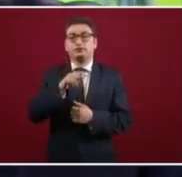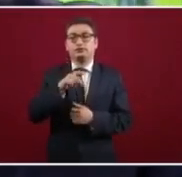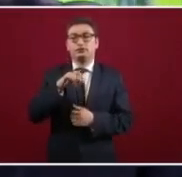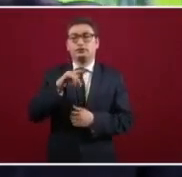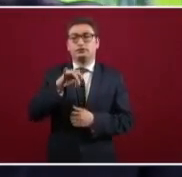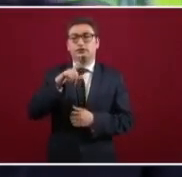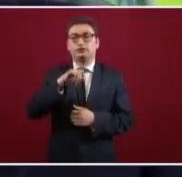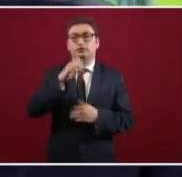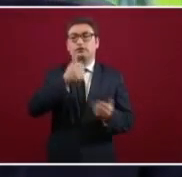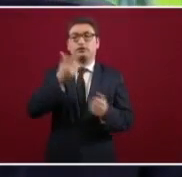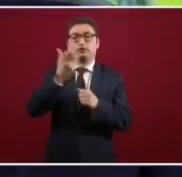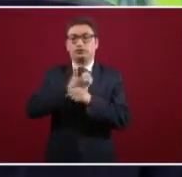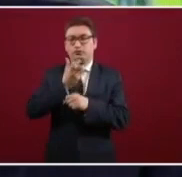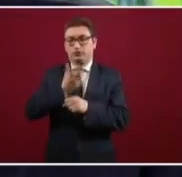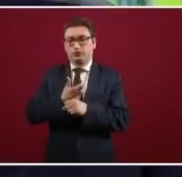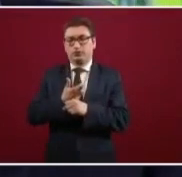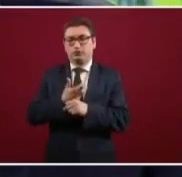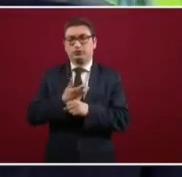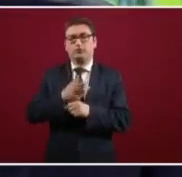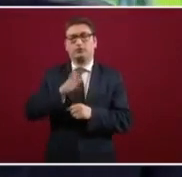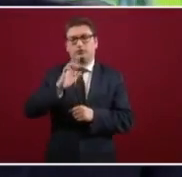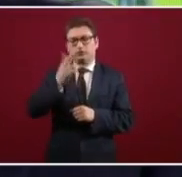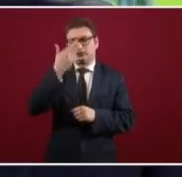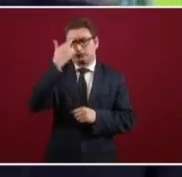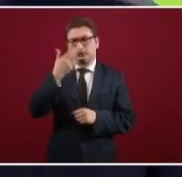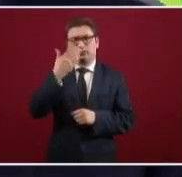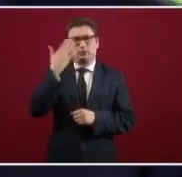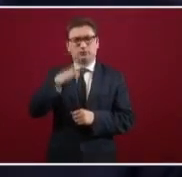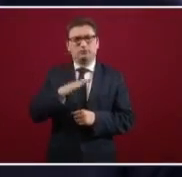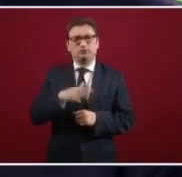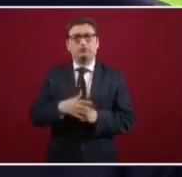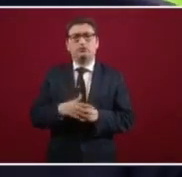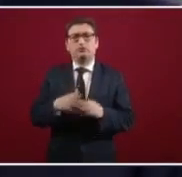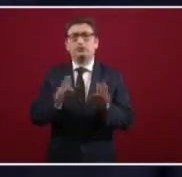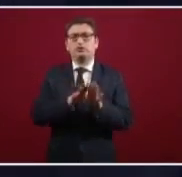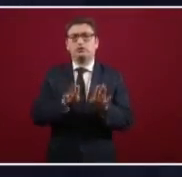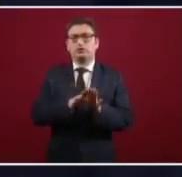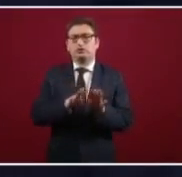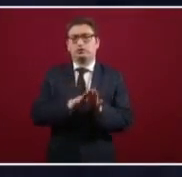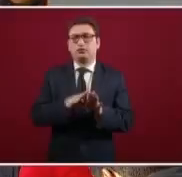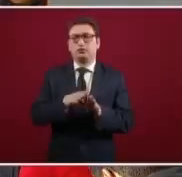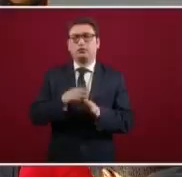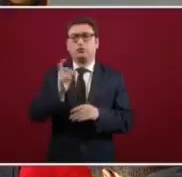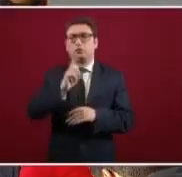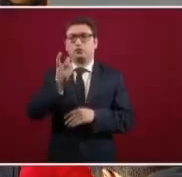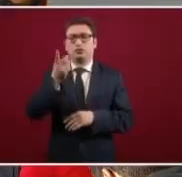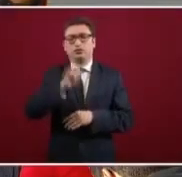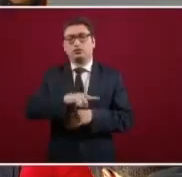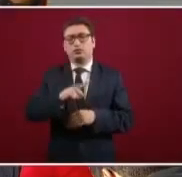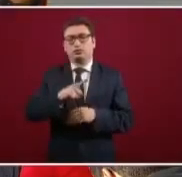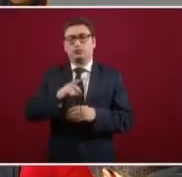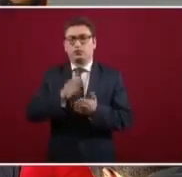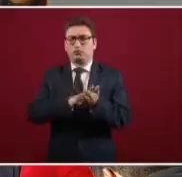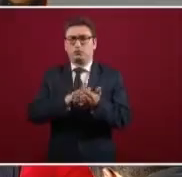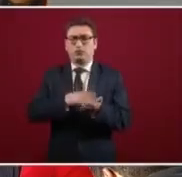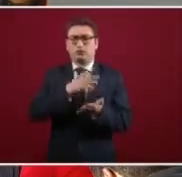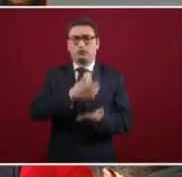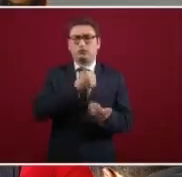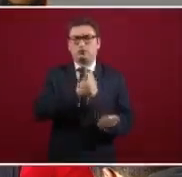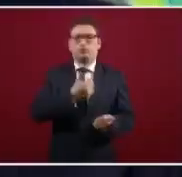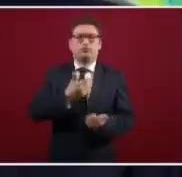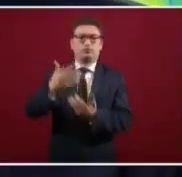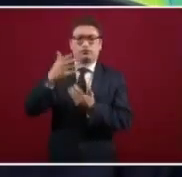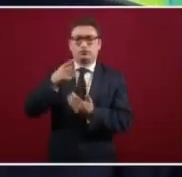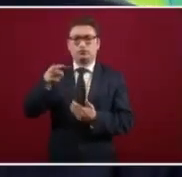eeuu recuerden que la obtención de una orden de extradición no es